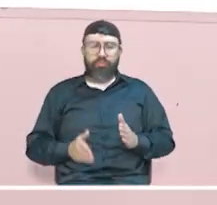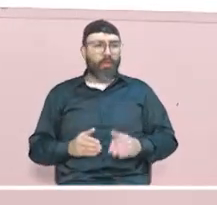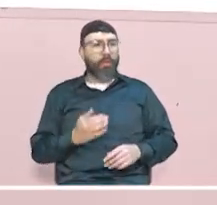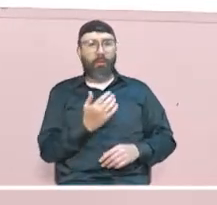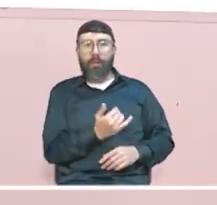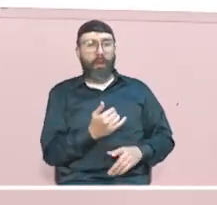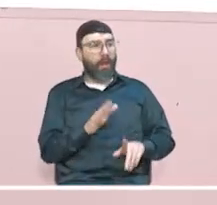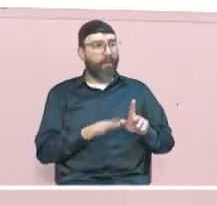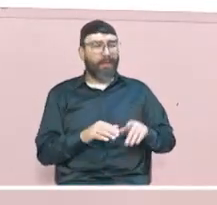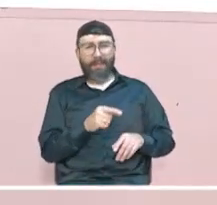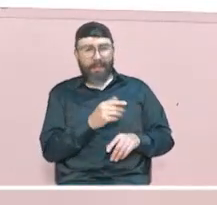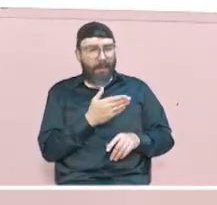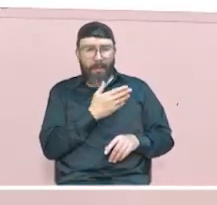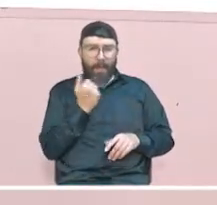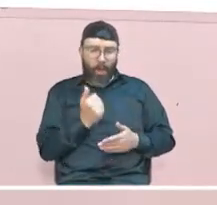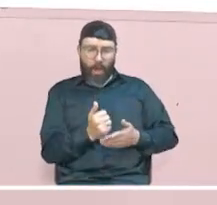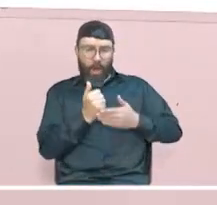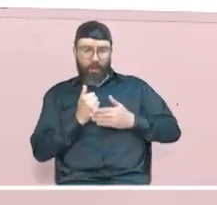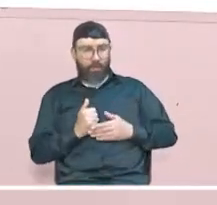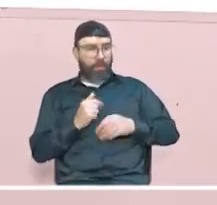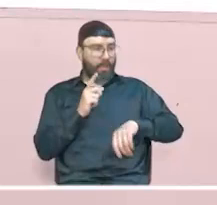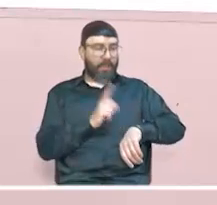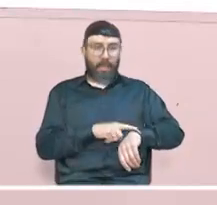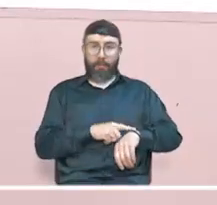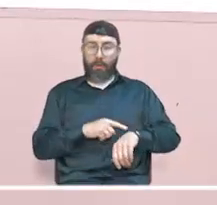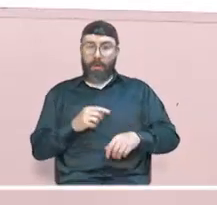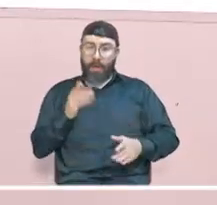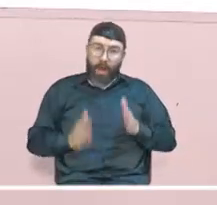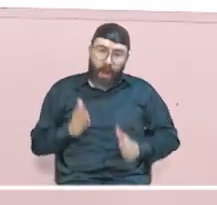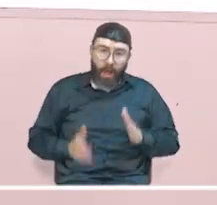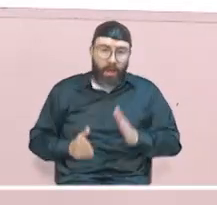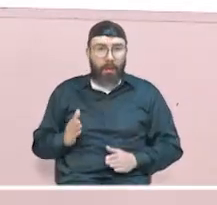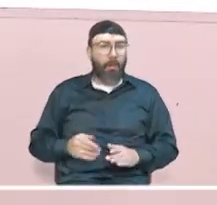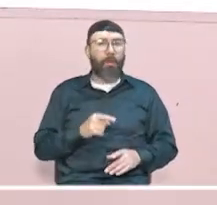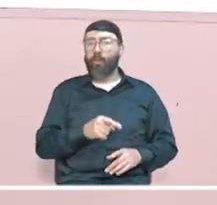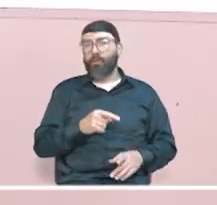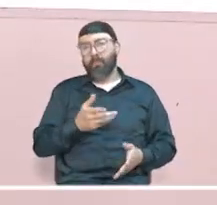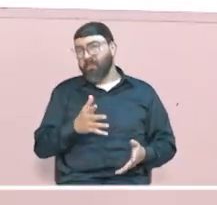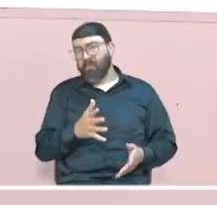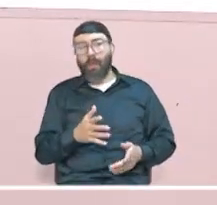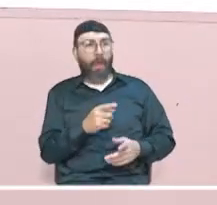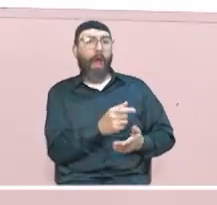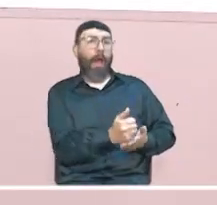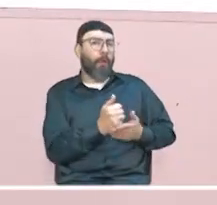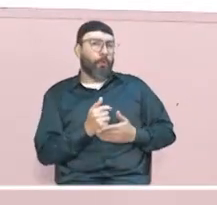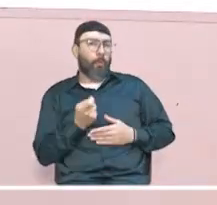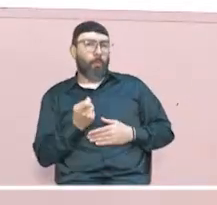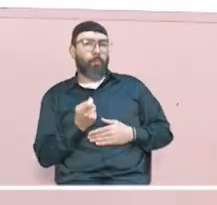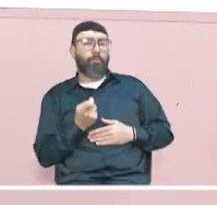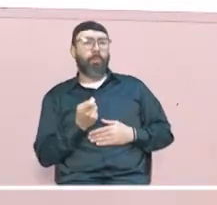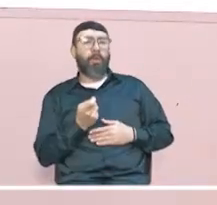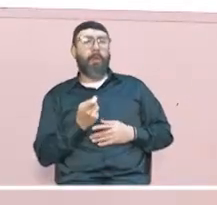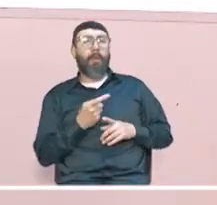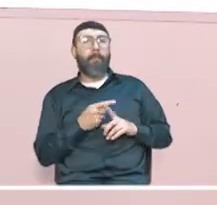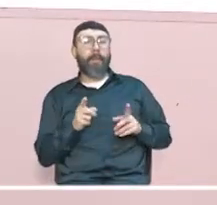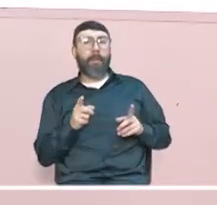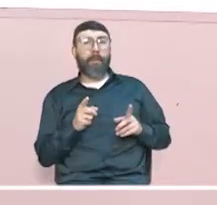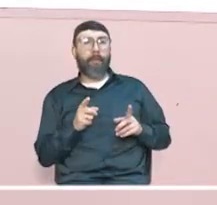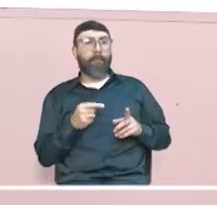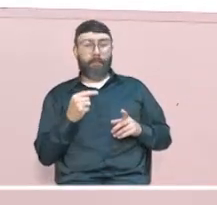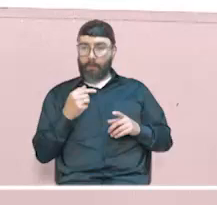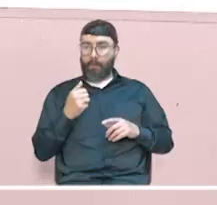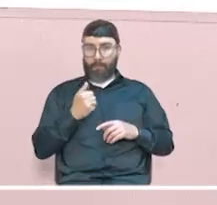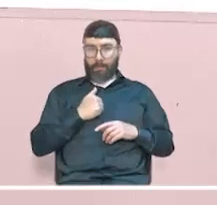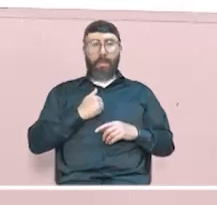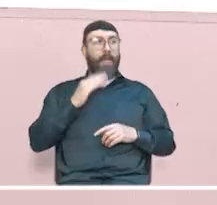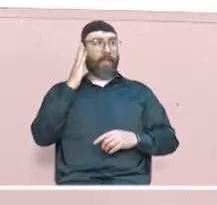no mejoran tanto pues como el tiempo de la carrera. Pueden ayudar un poco, pero digamos que además pues por experiencia